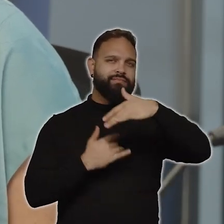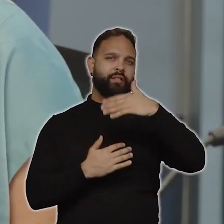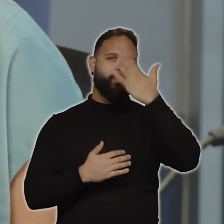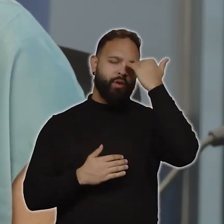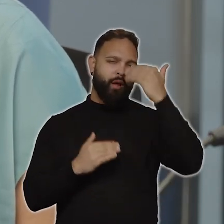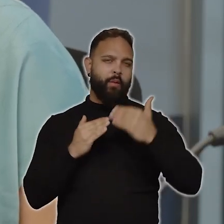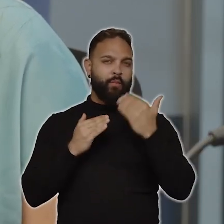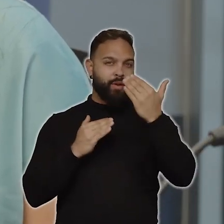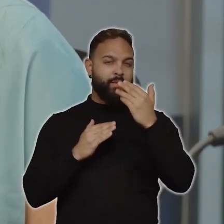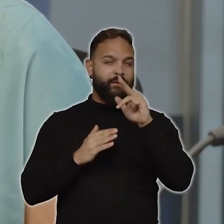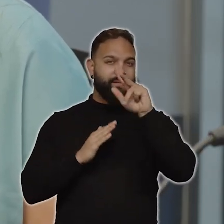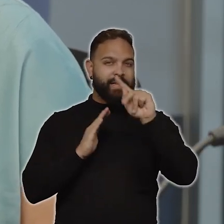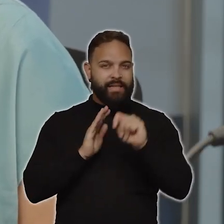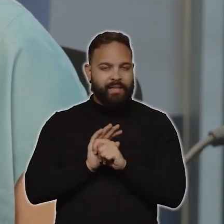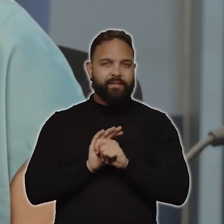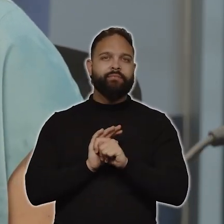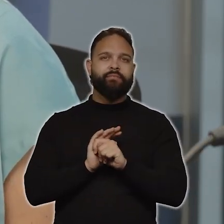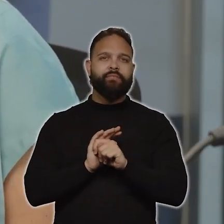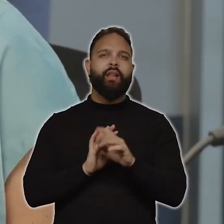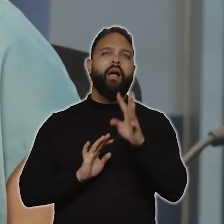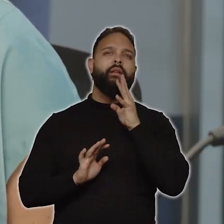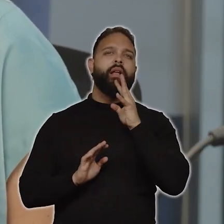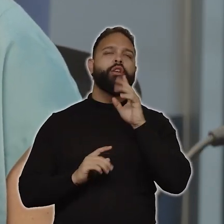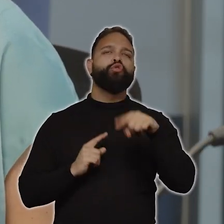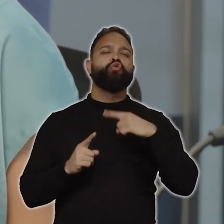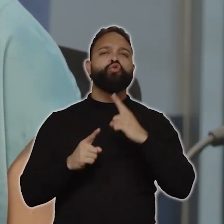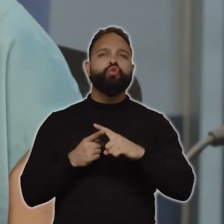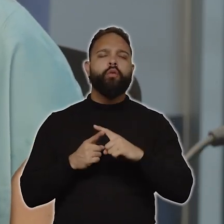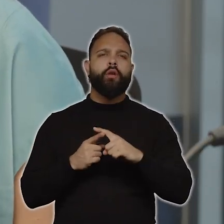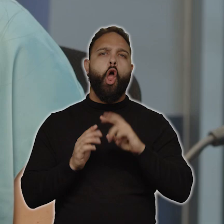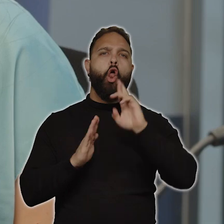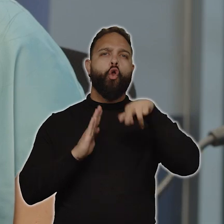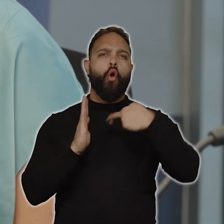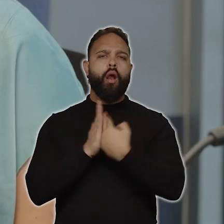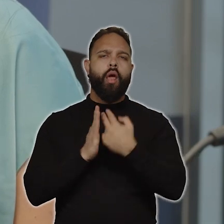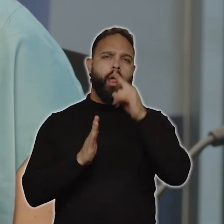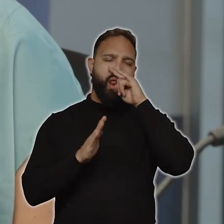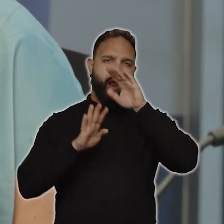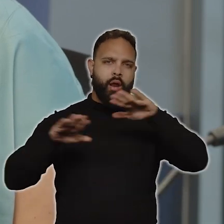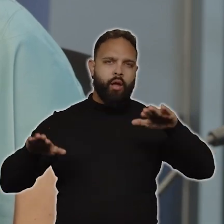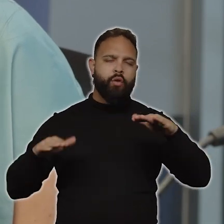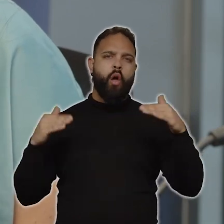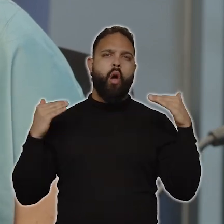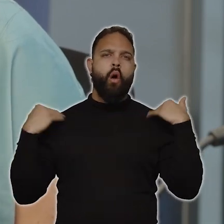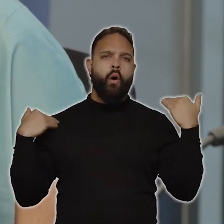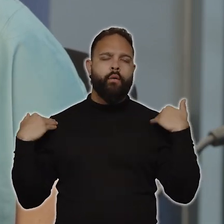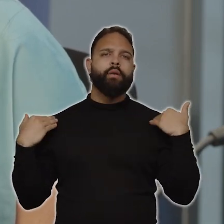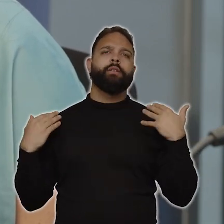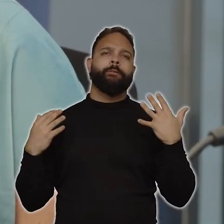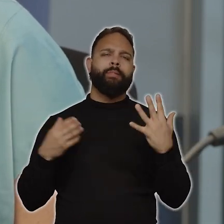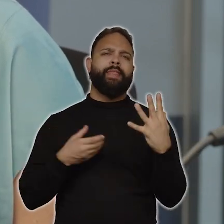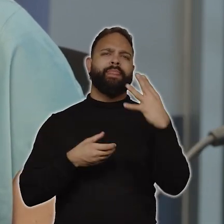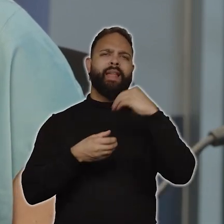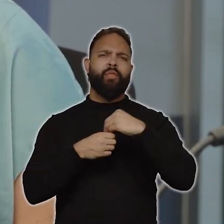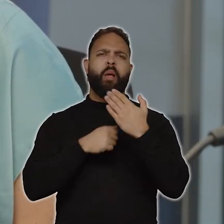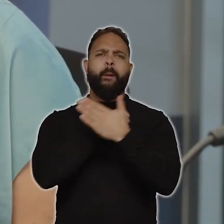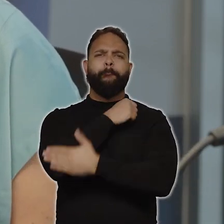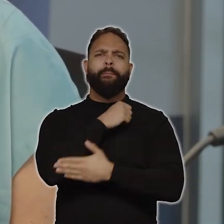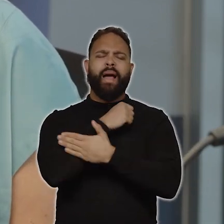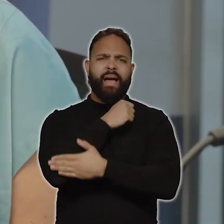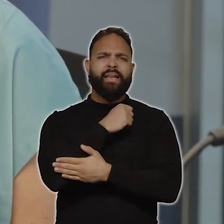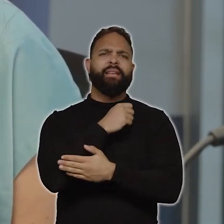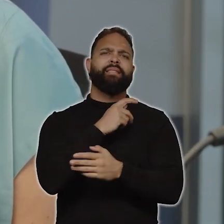en nuestro próximo episodio vamos a hablar sobre cuáles son los roles de la niñez y la juventud como ciudadanos y ciudadanas